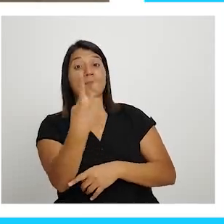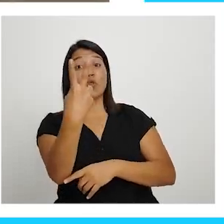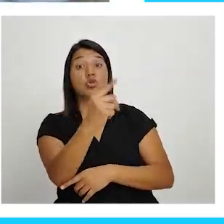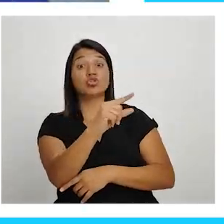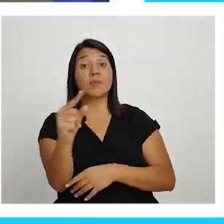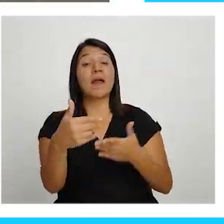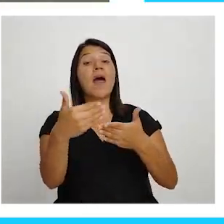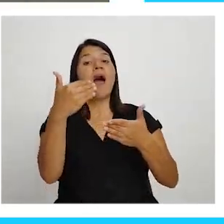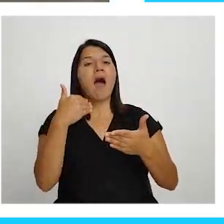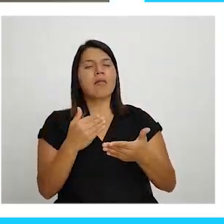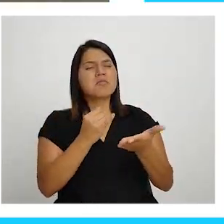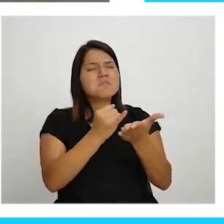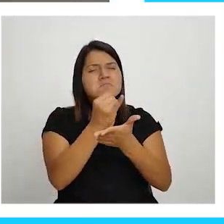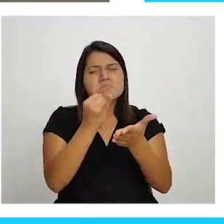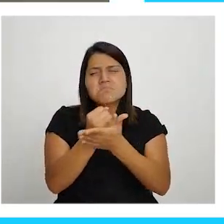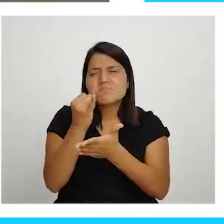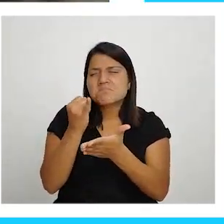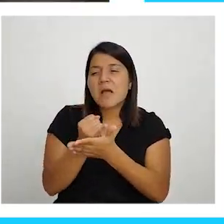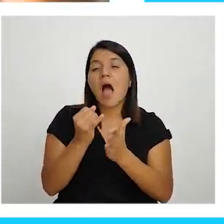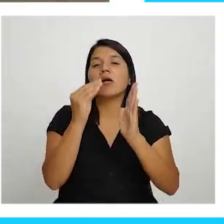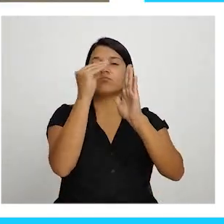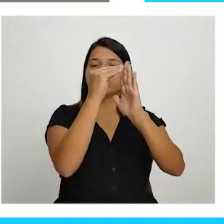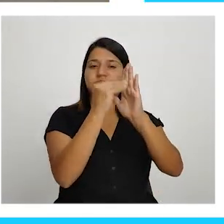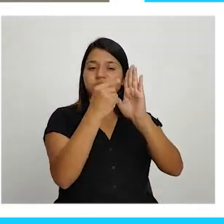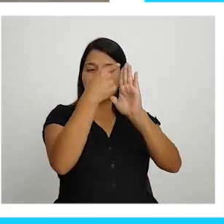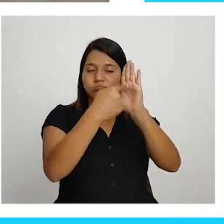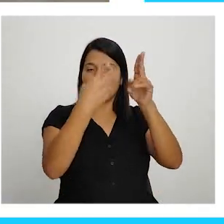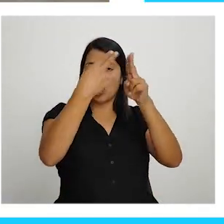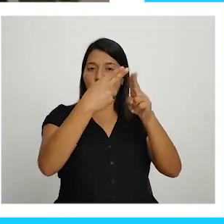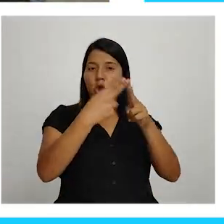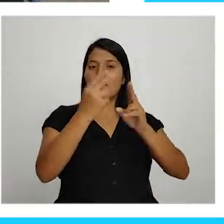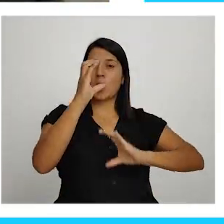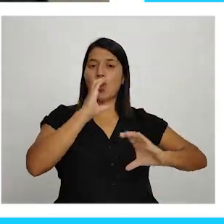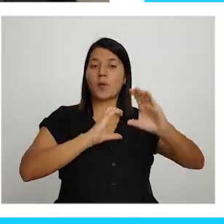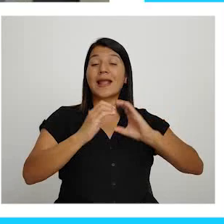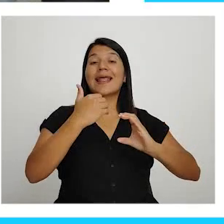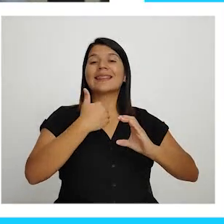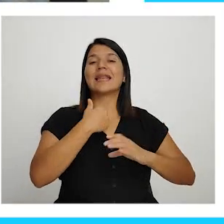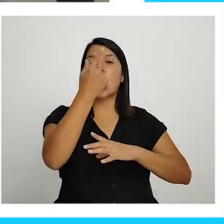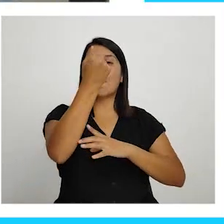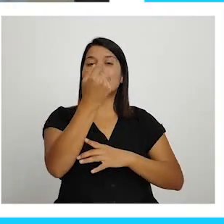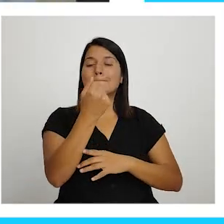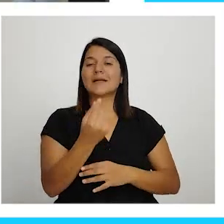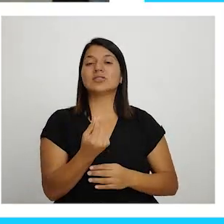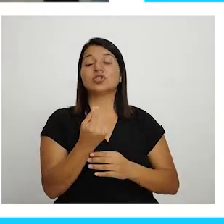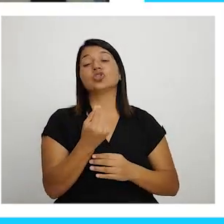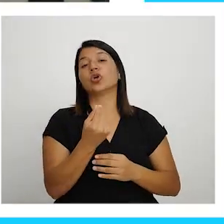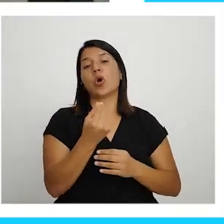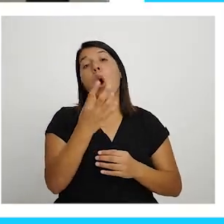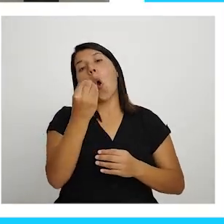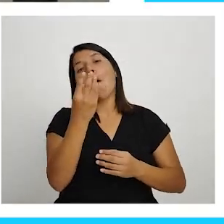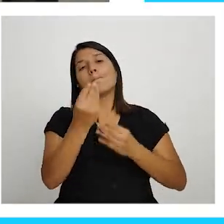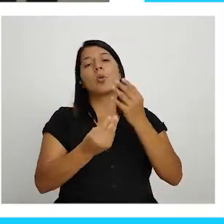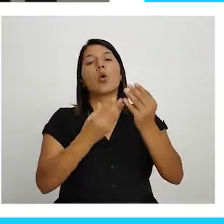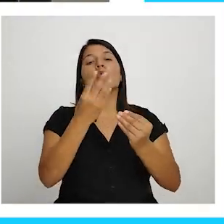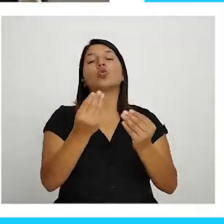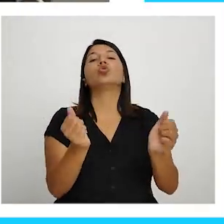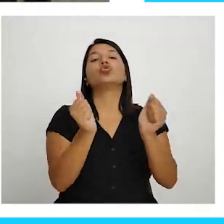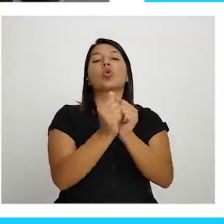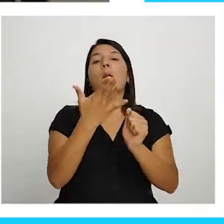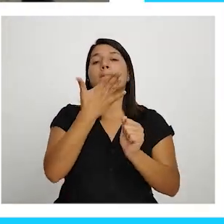decirle cuáles eran los comercios de cadena e independientes que tenían los productos más baratos,